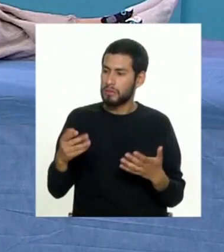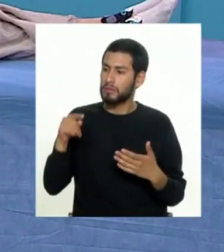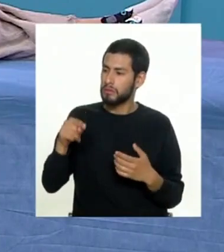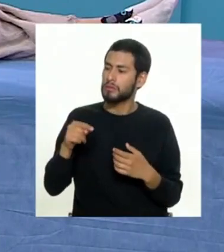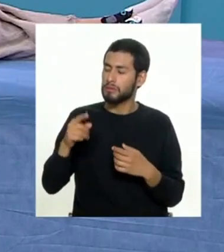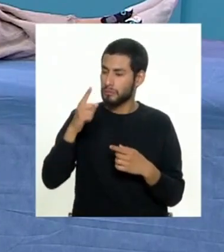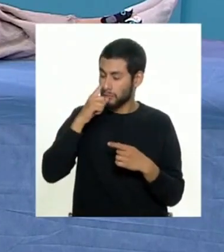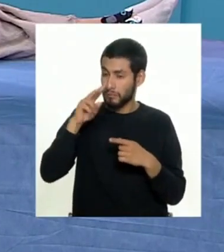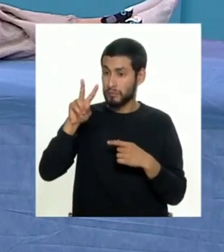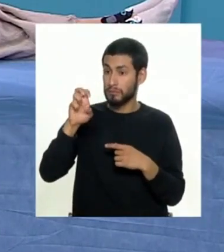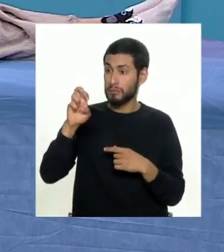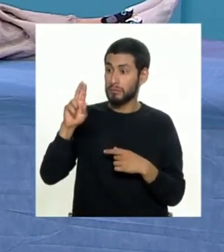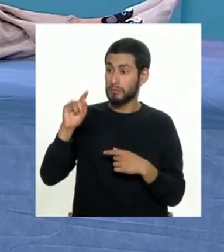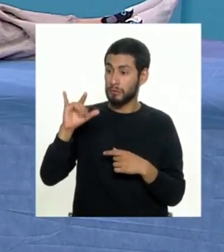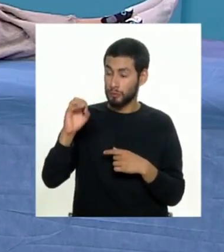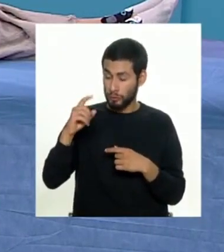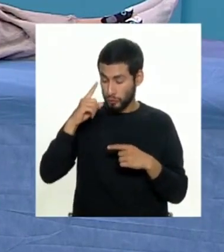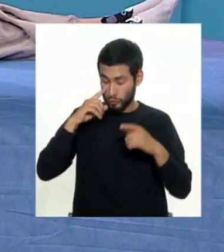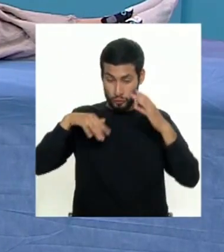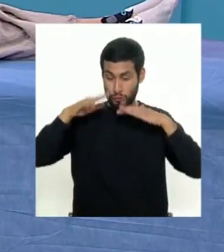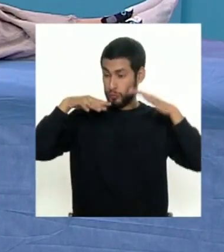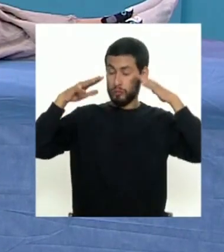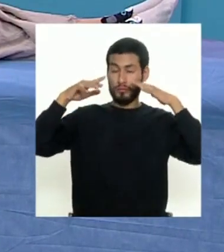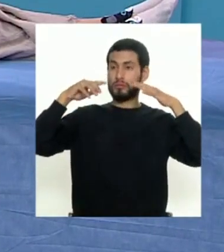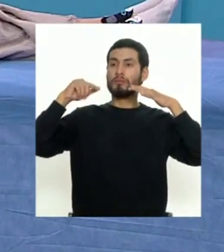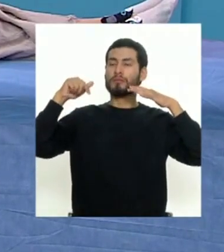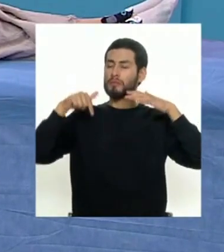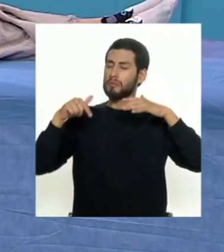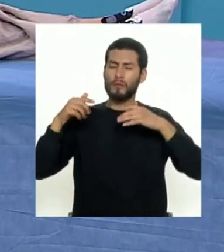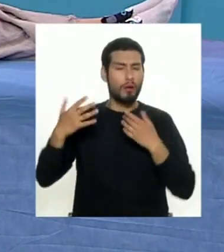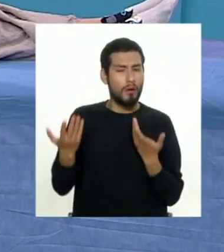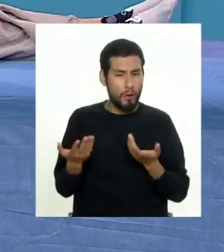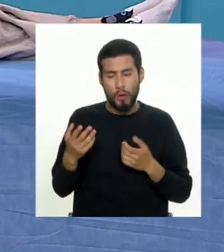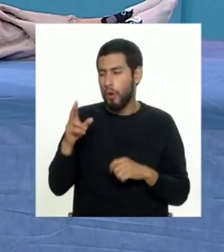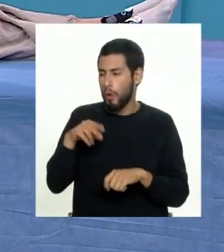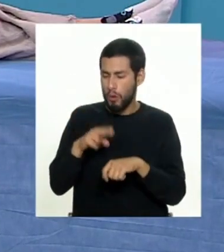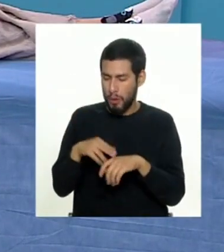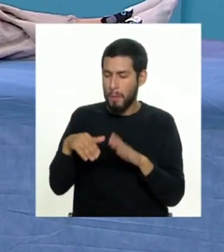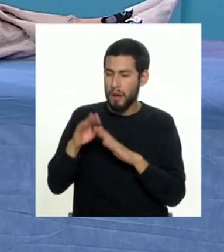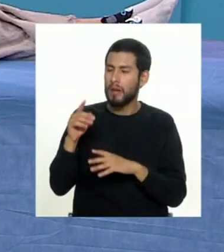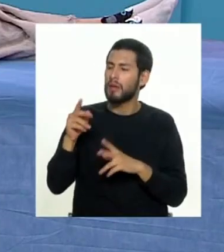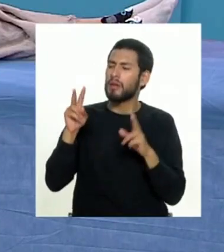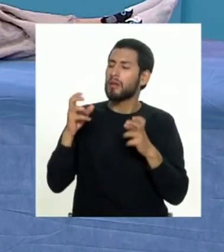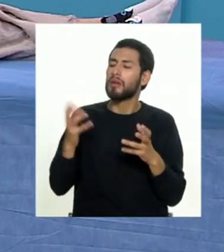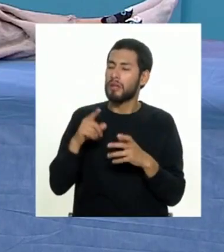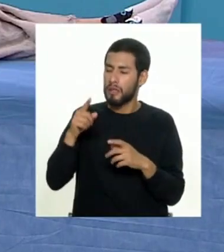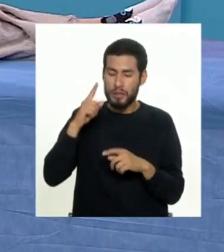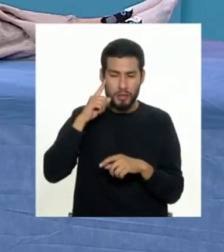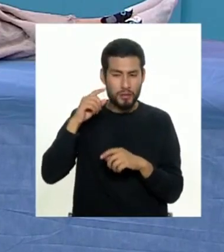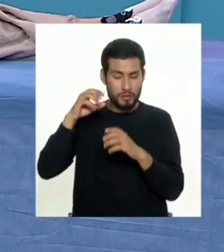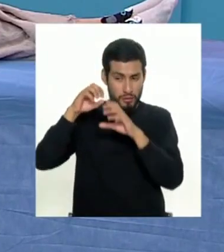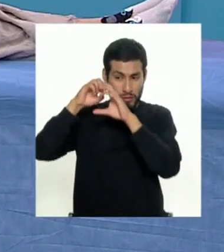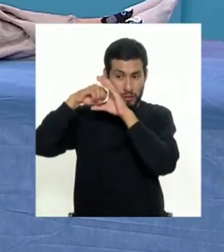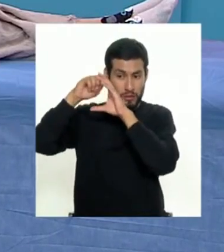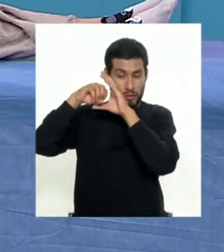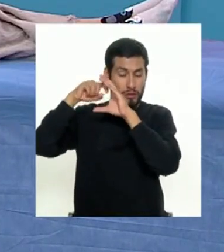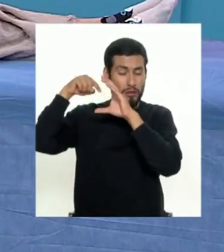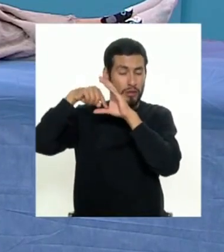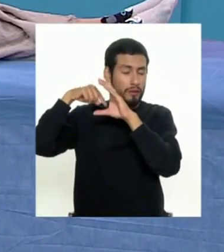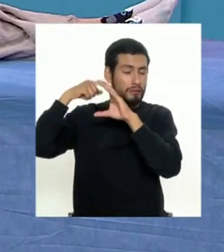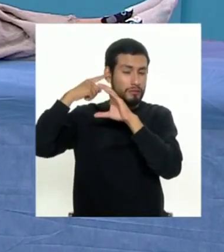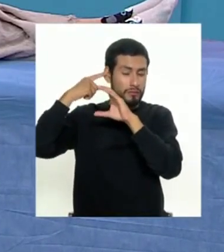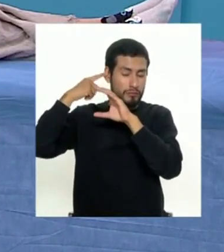de vértigo, que es el más frecuente y que está relacionado a esas piedritas que están en el oído